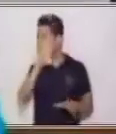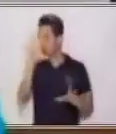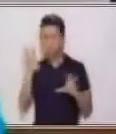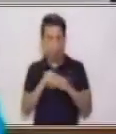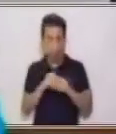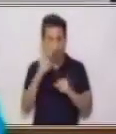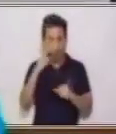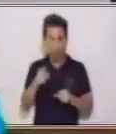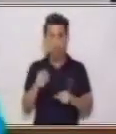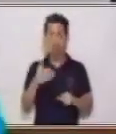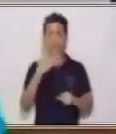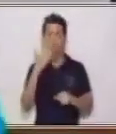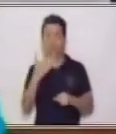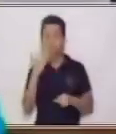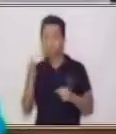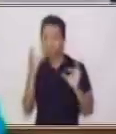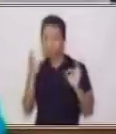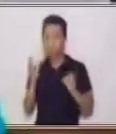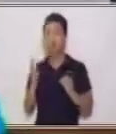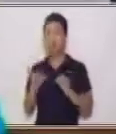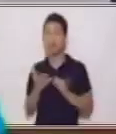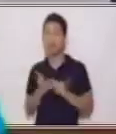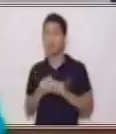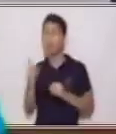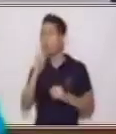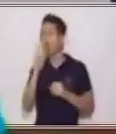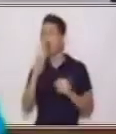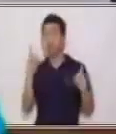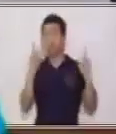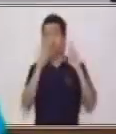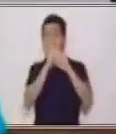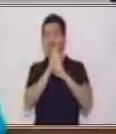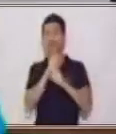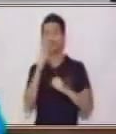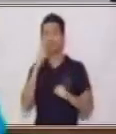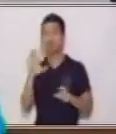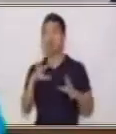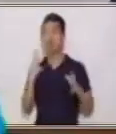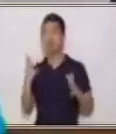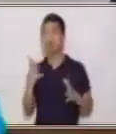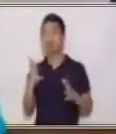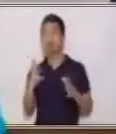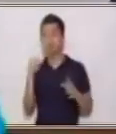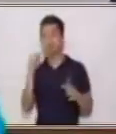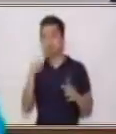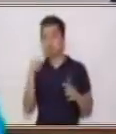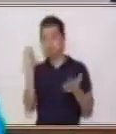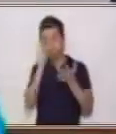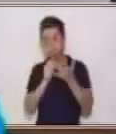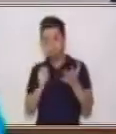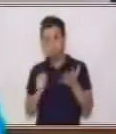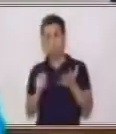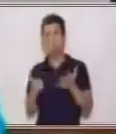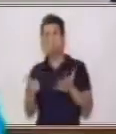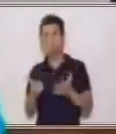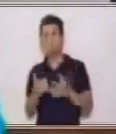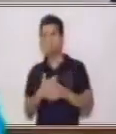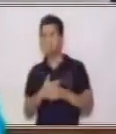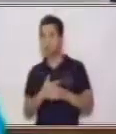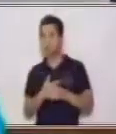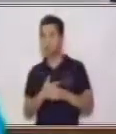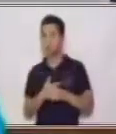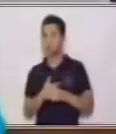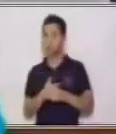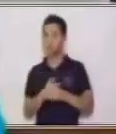sea fácil, que sea práctico, que no complique el hecho de poderlo tanto escribir como poderlo dar a